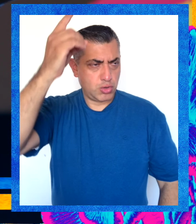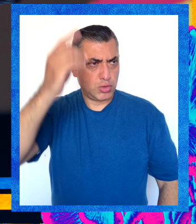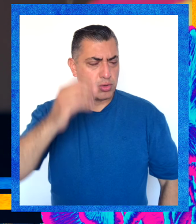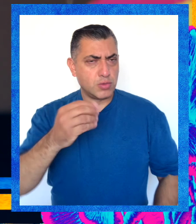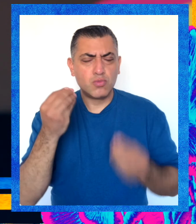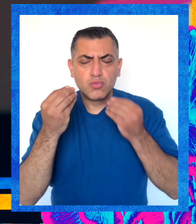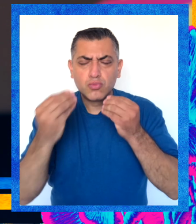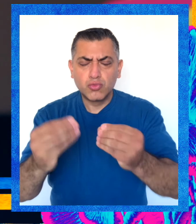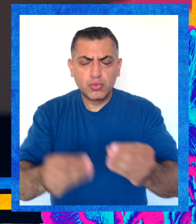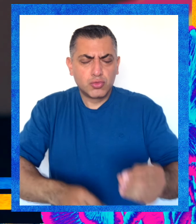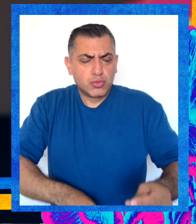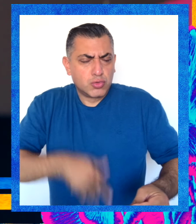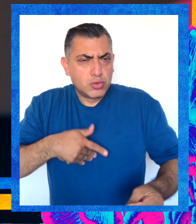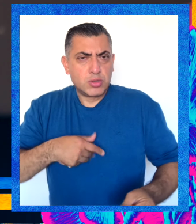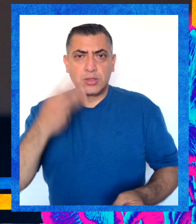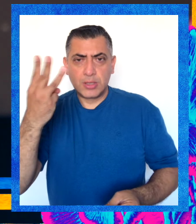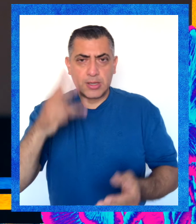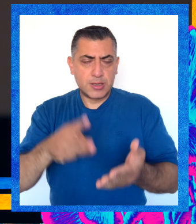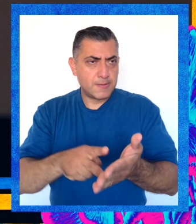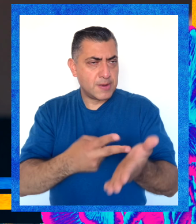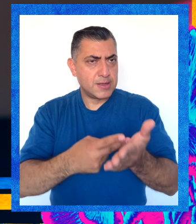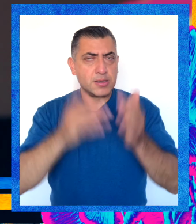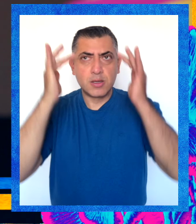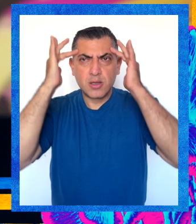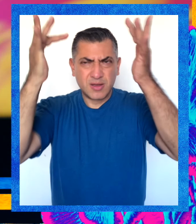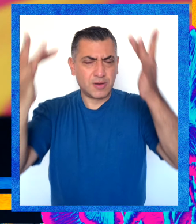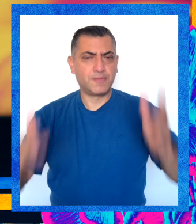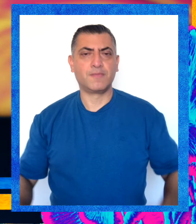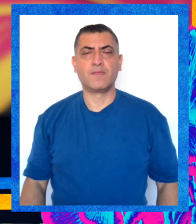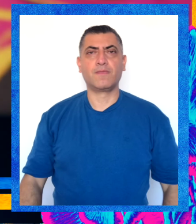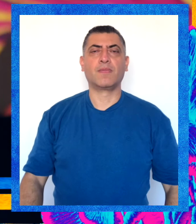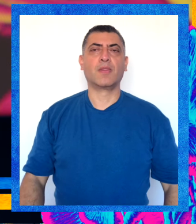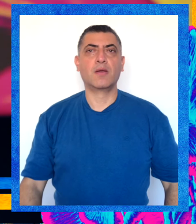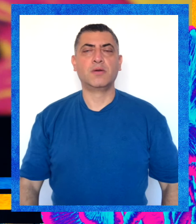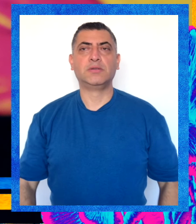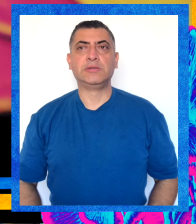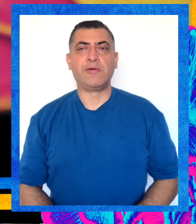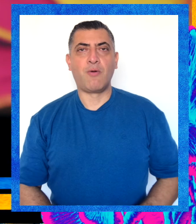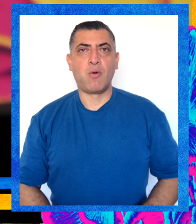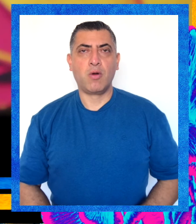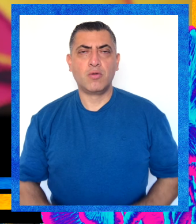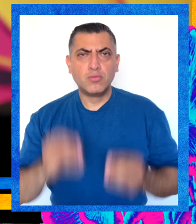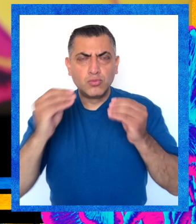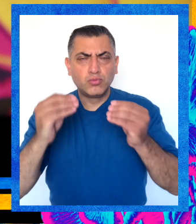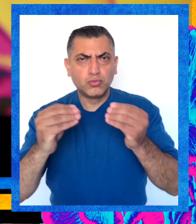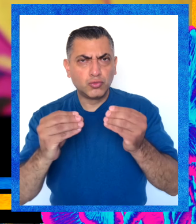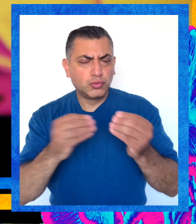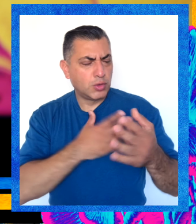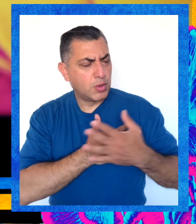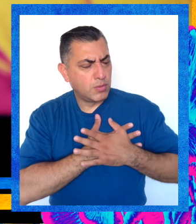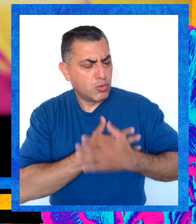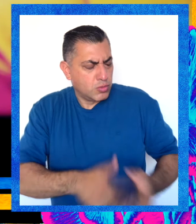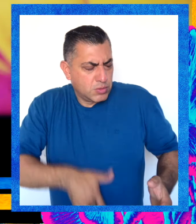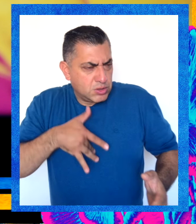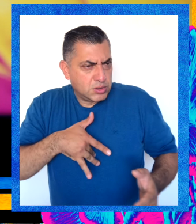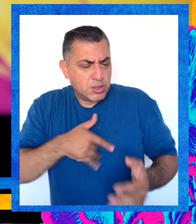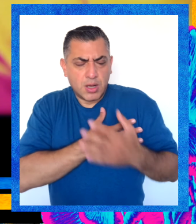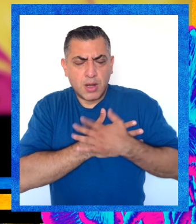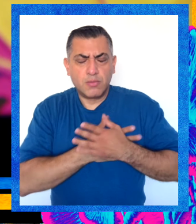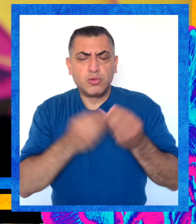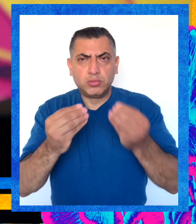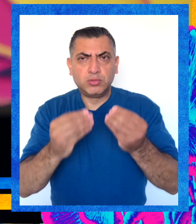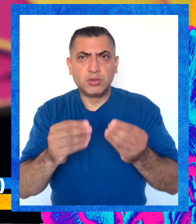en misericordia y tres veces santo a ver a ver cómo cómo combinamos estos elementos es rico en misericordia con un amor inalterable